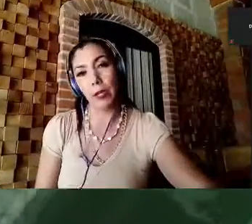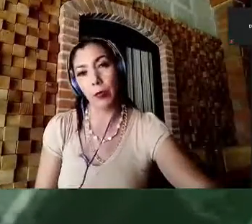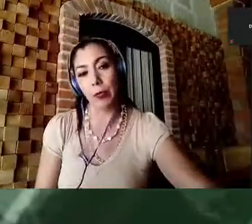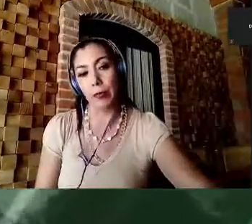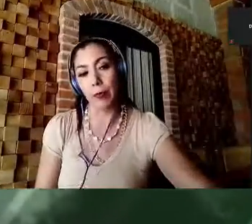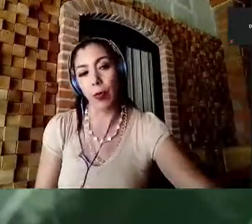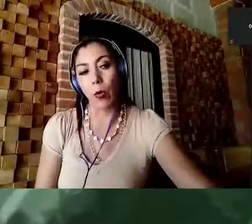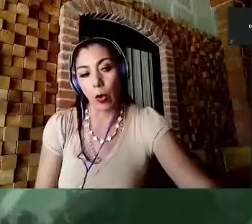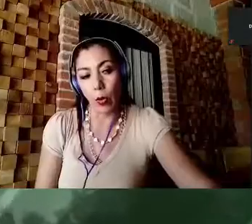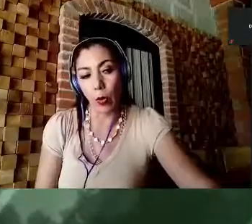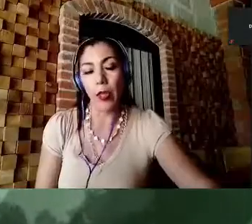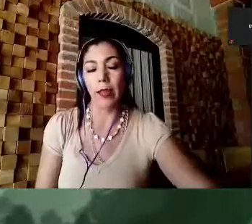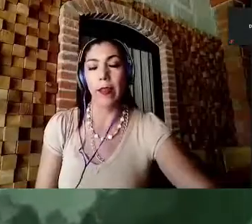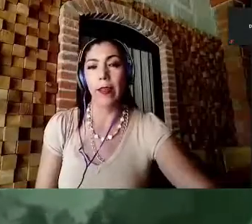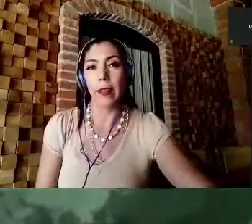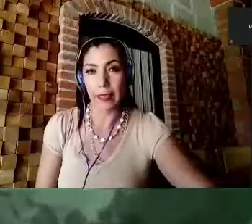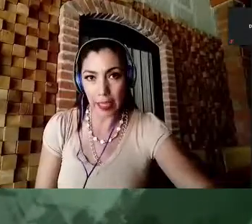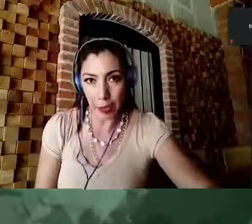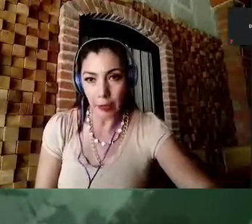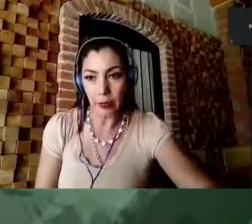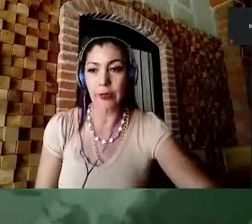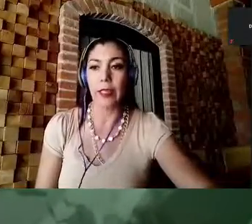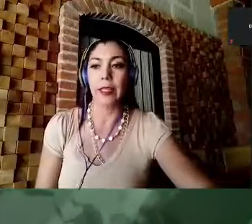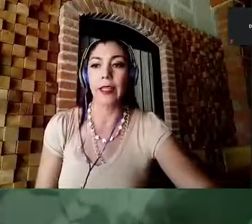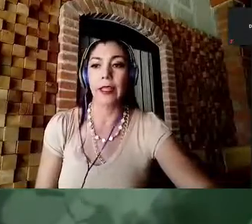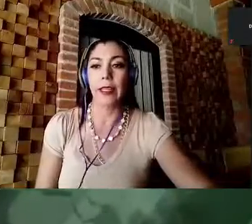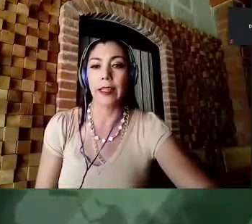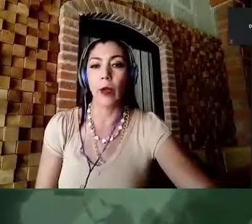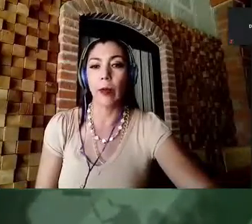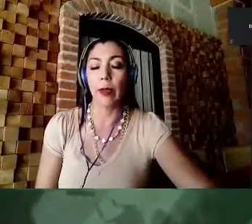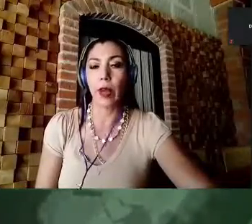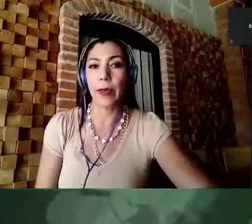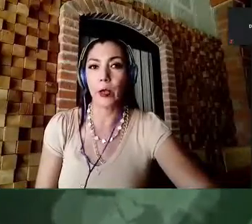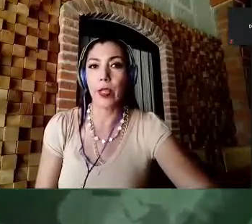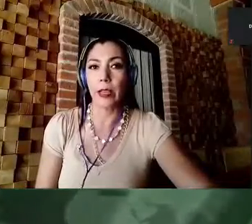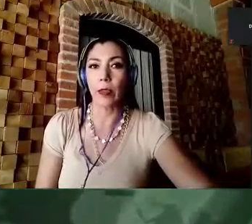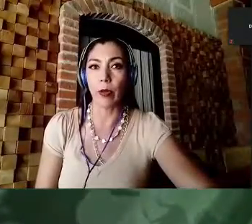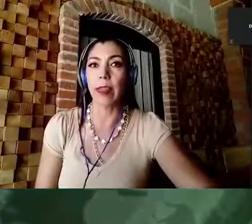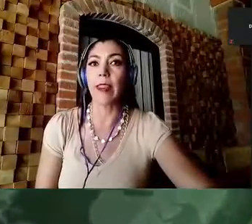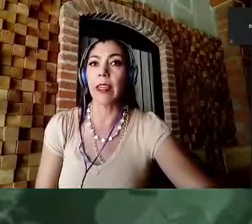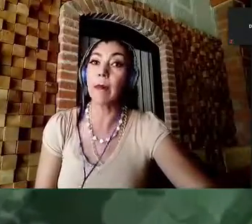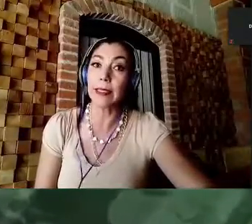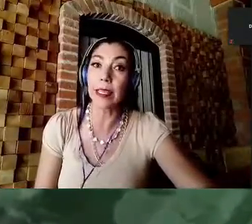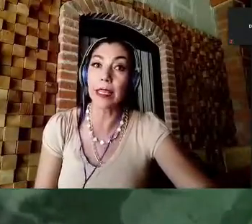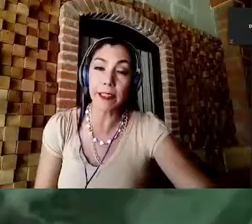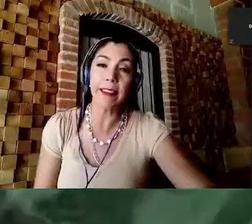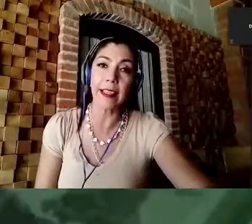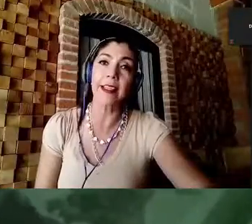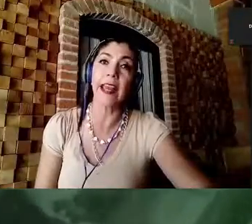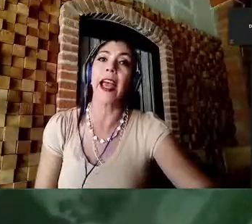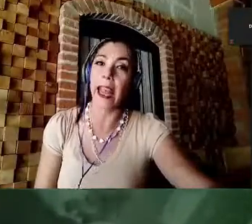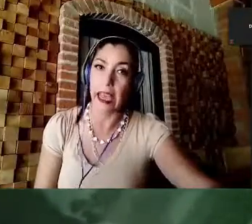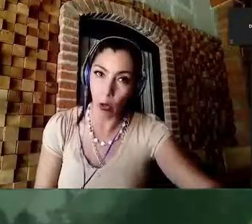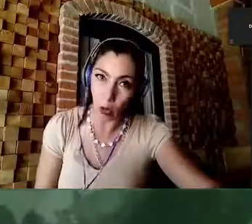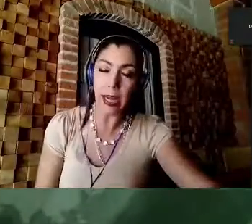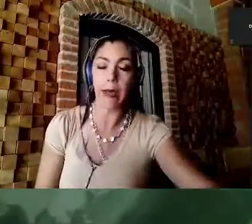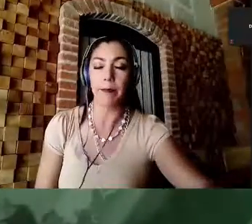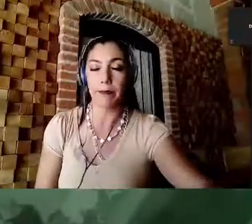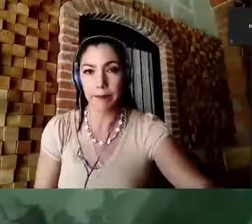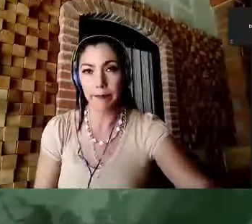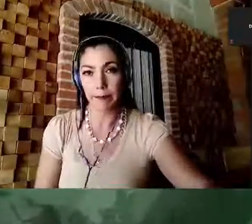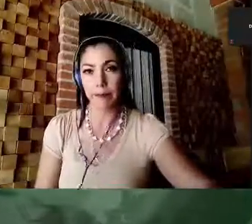José del Alto, pues ocurrió ese hecho de que le quitaron la vida a una persona y ya la autoridad investiga y fue tendencia en lo